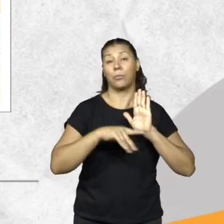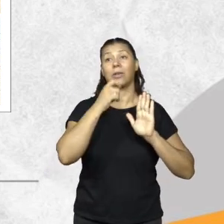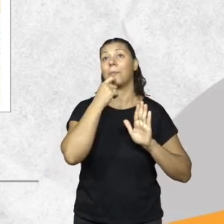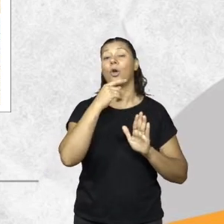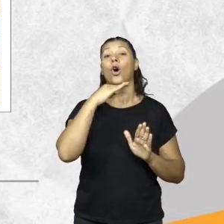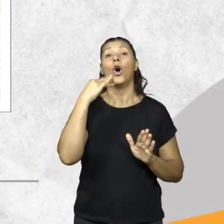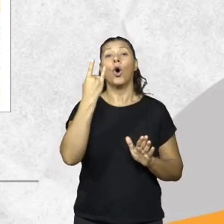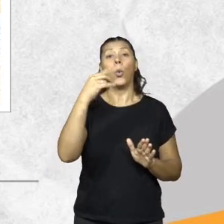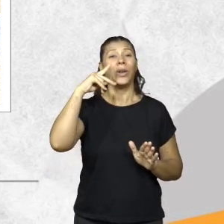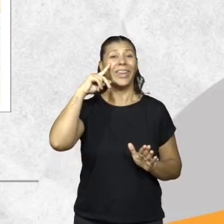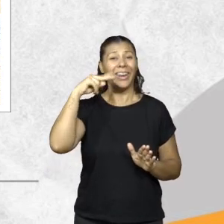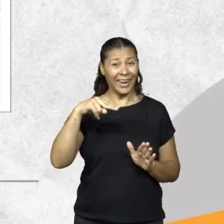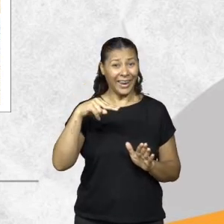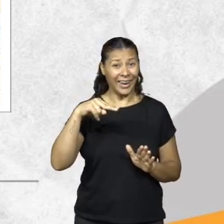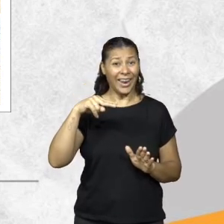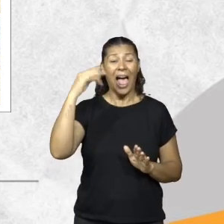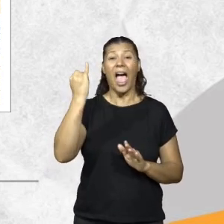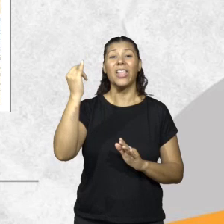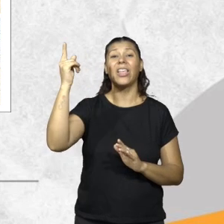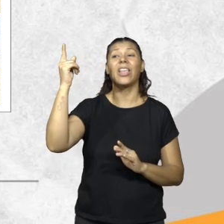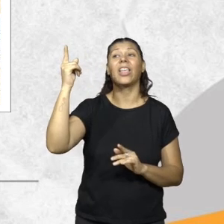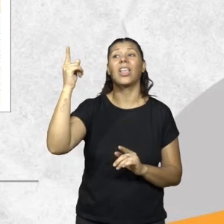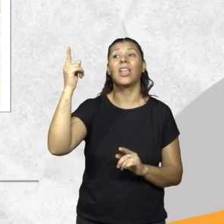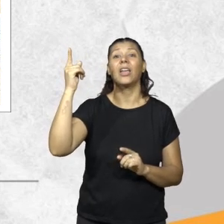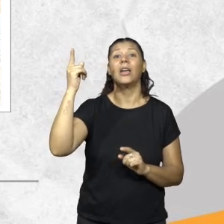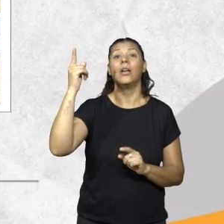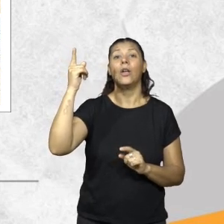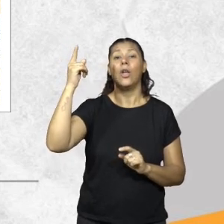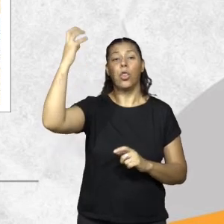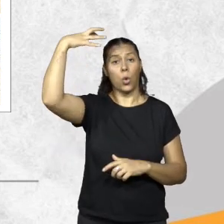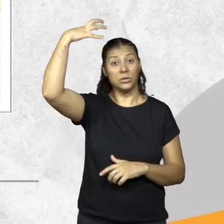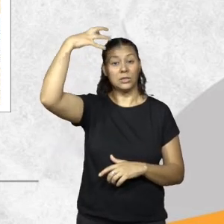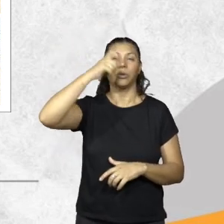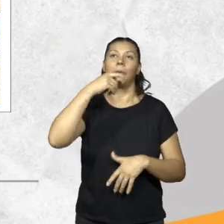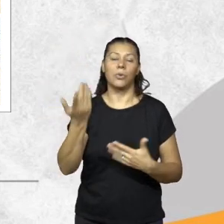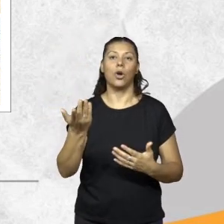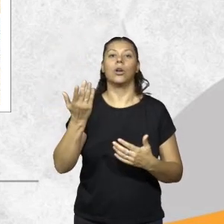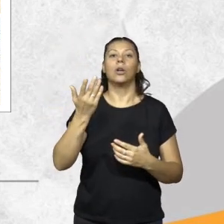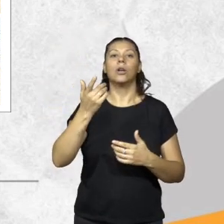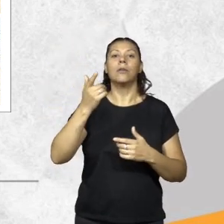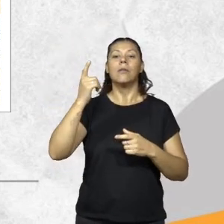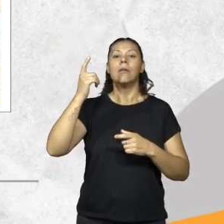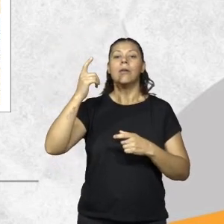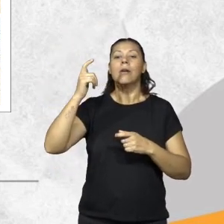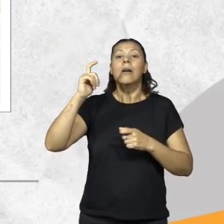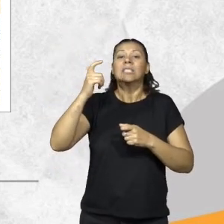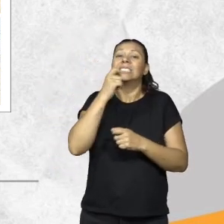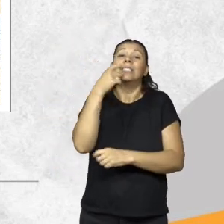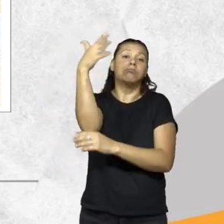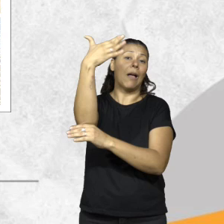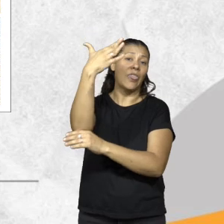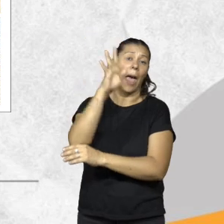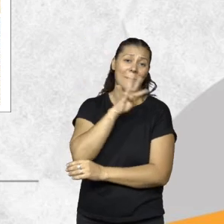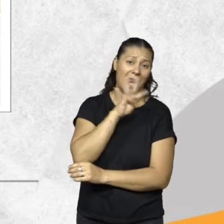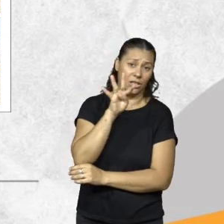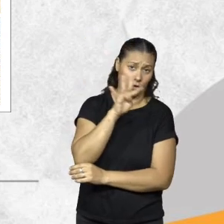duchas para que cuando haya bandera, hay color amarillo, bueno, la gente ingresa, pero tiene una ducha disponible a